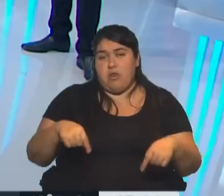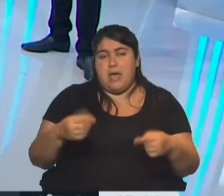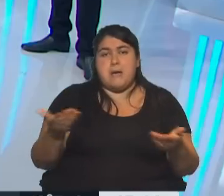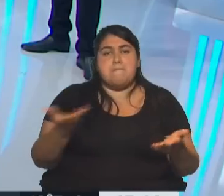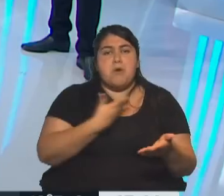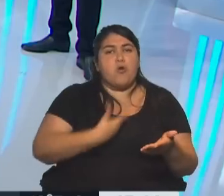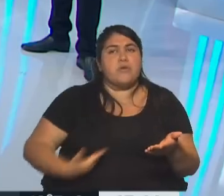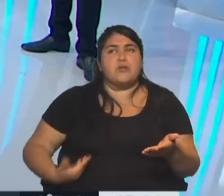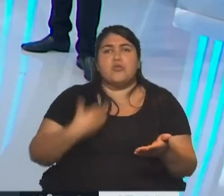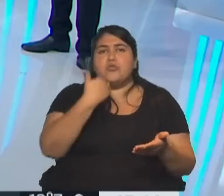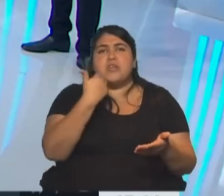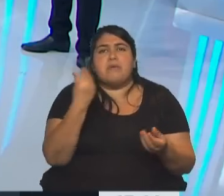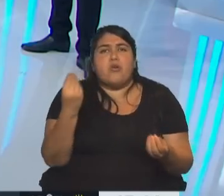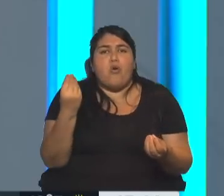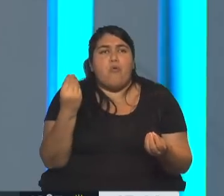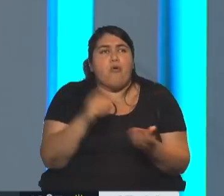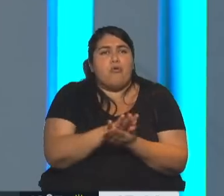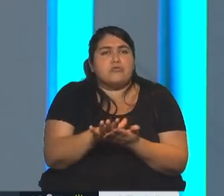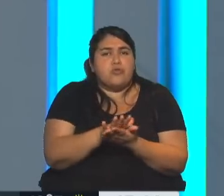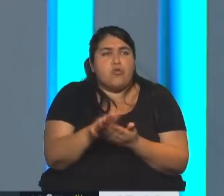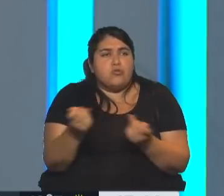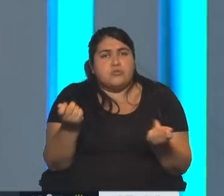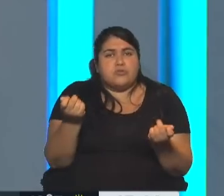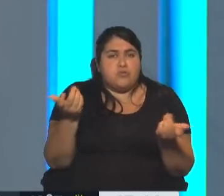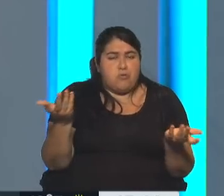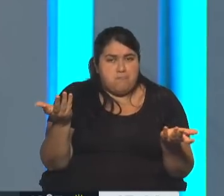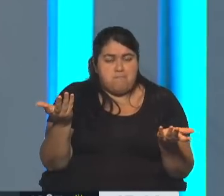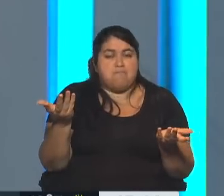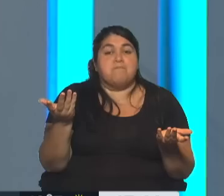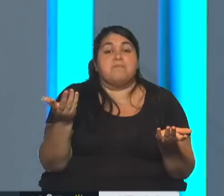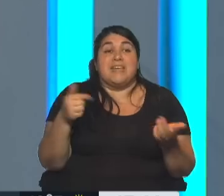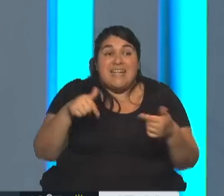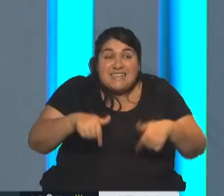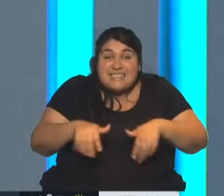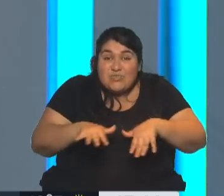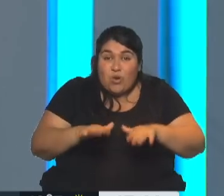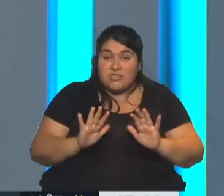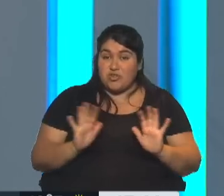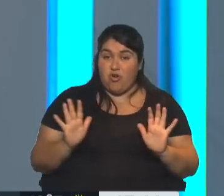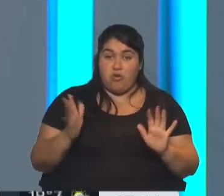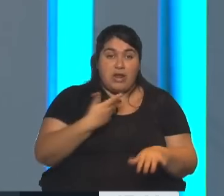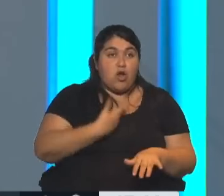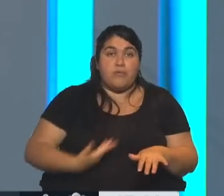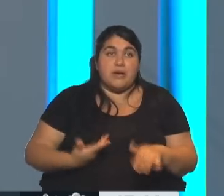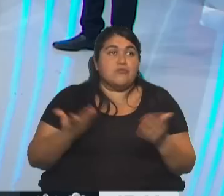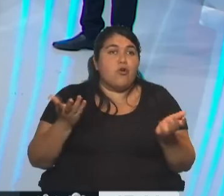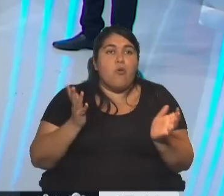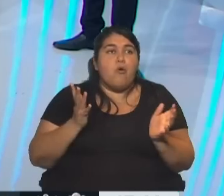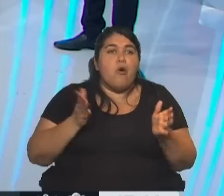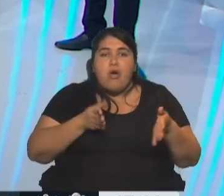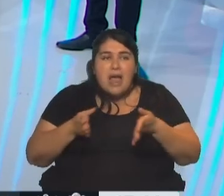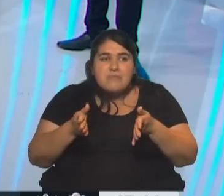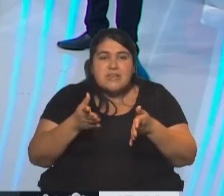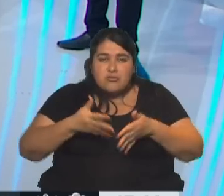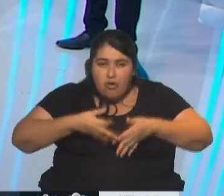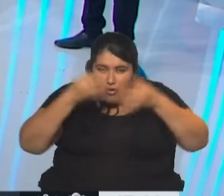propio gobierno saben cómo salir de esta encrucijada, porque con este panorama es un gobierno que no termina nunca de arrancar. Y esto ya lo hemos analizado y